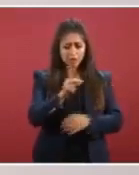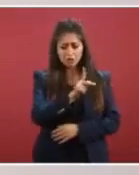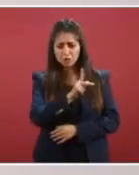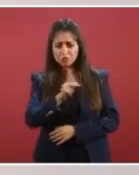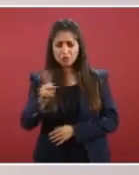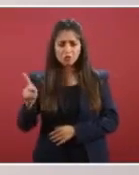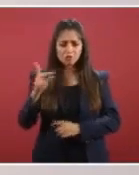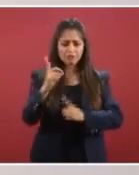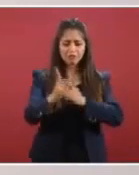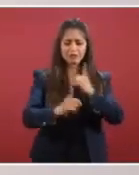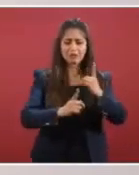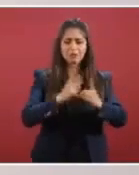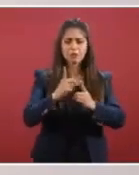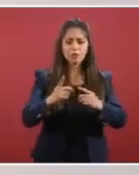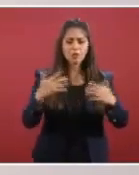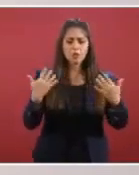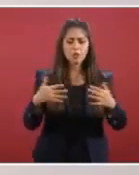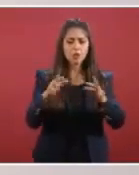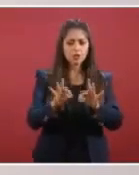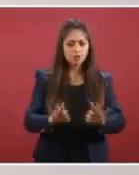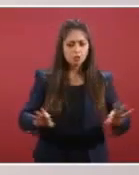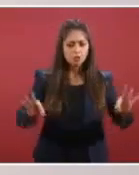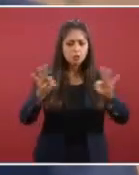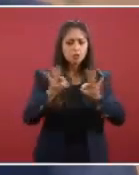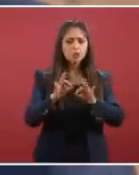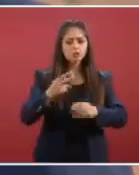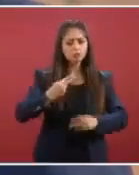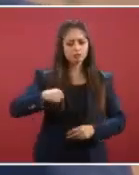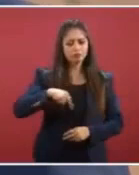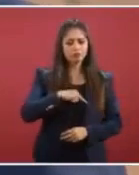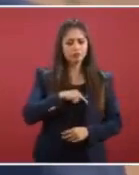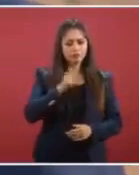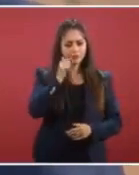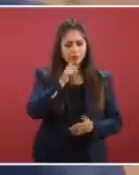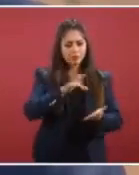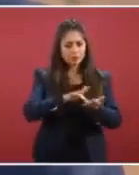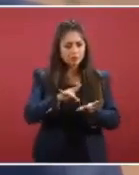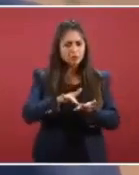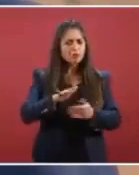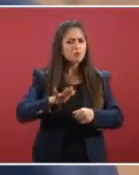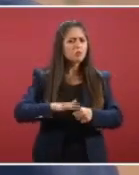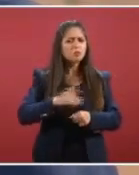muy importantes, hay que apoyarlos todos. Destaco lo del béisbol